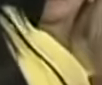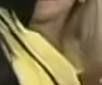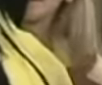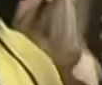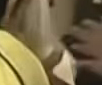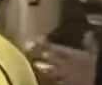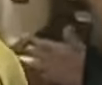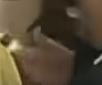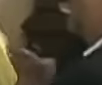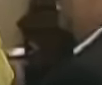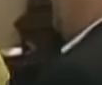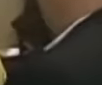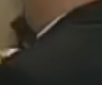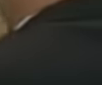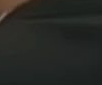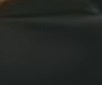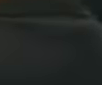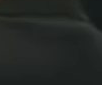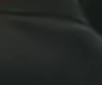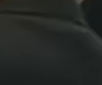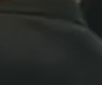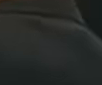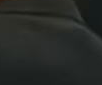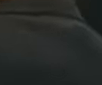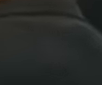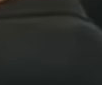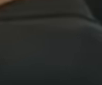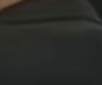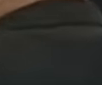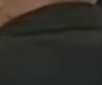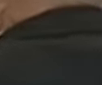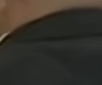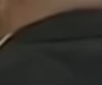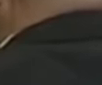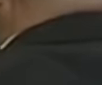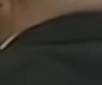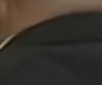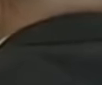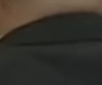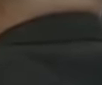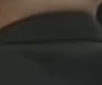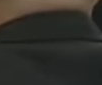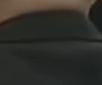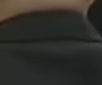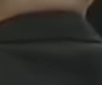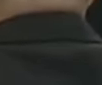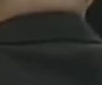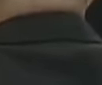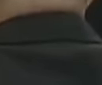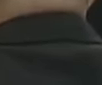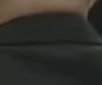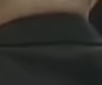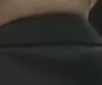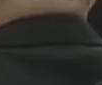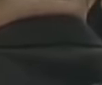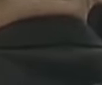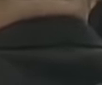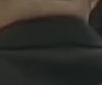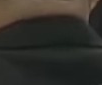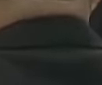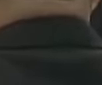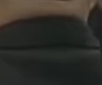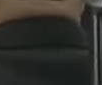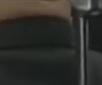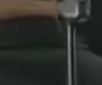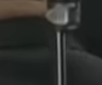y finalizó diciéndoles a estos líderes opositores independientes que el día de hoy acudieron al Palacio de Miraflores para reunirse